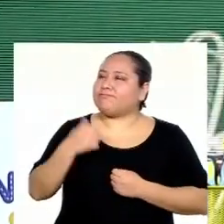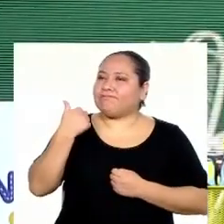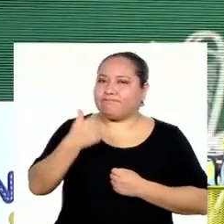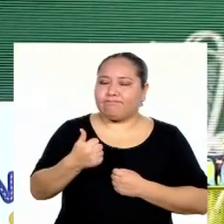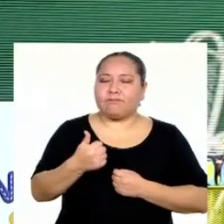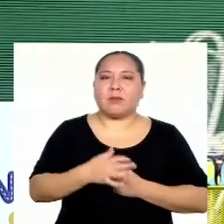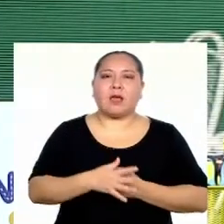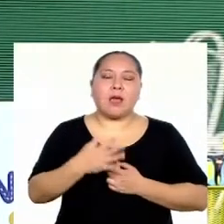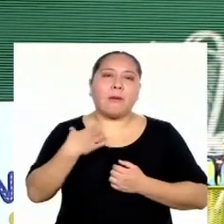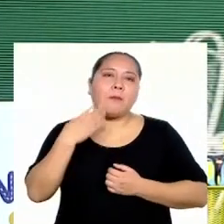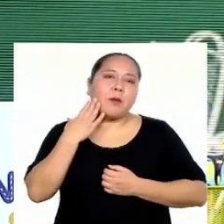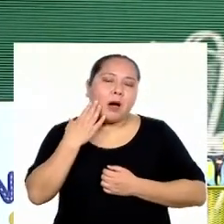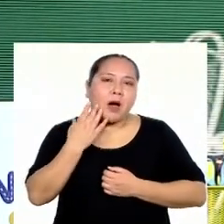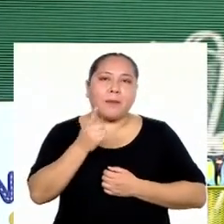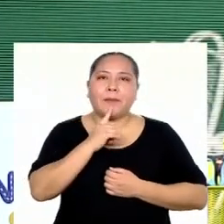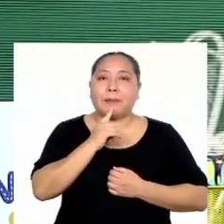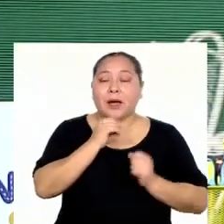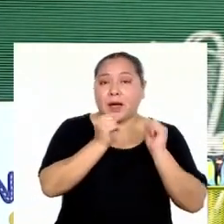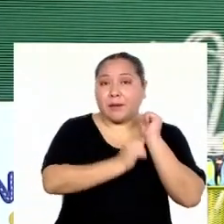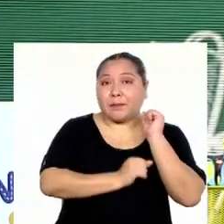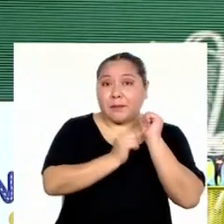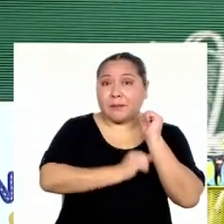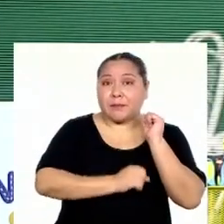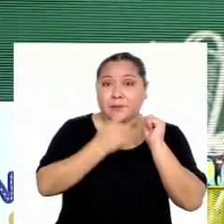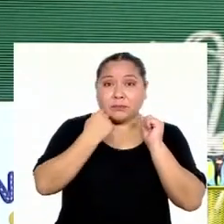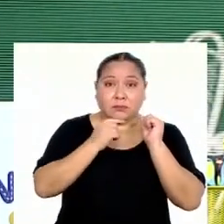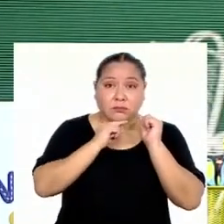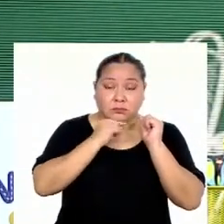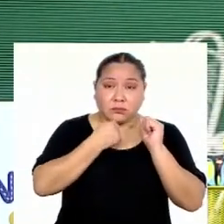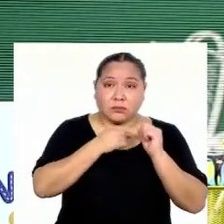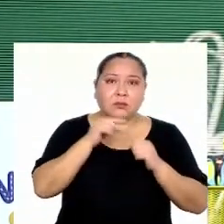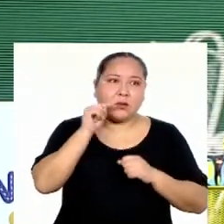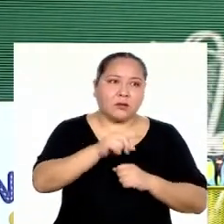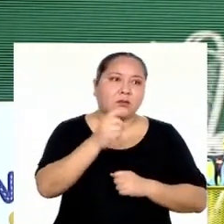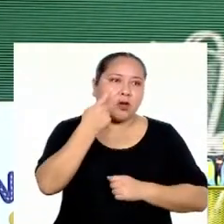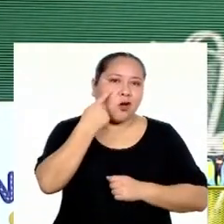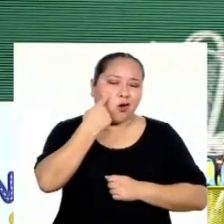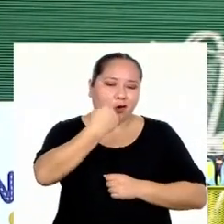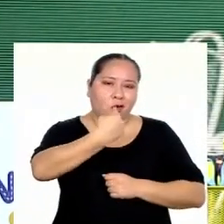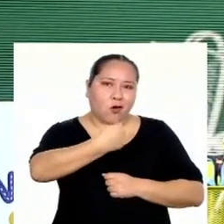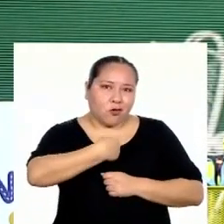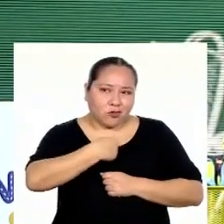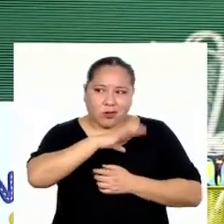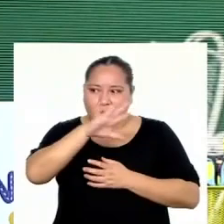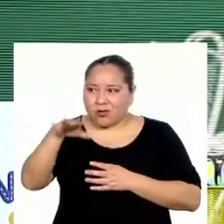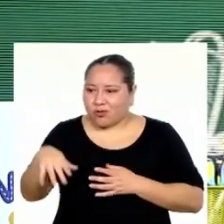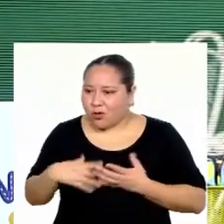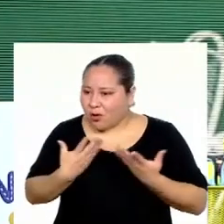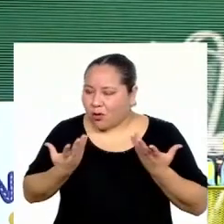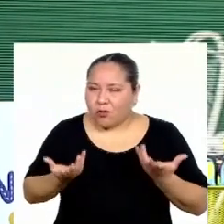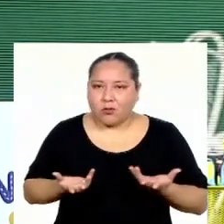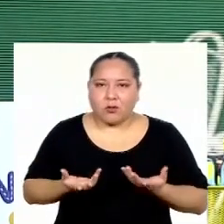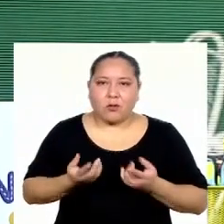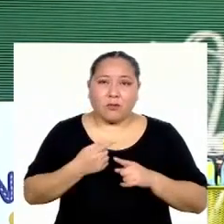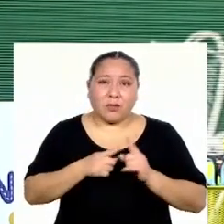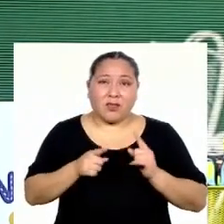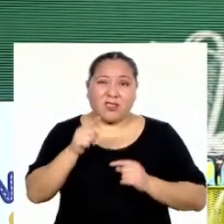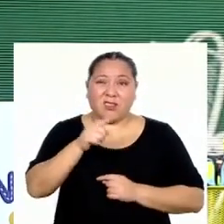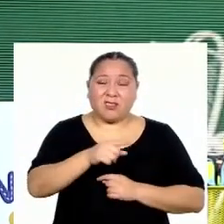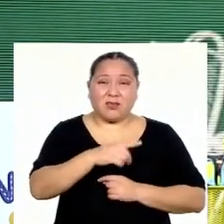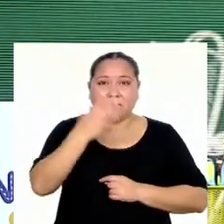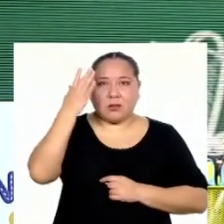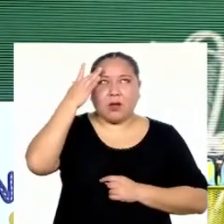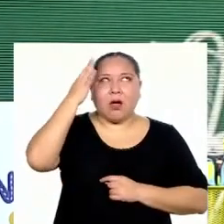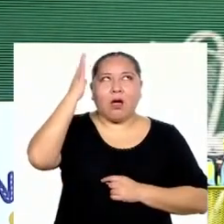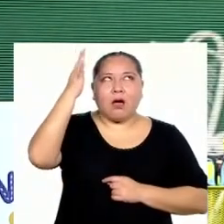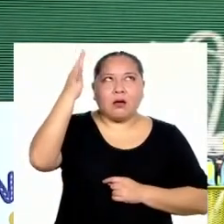nuestras mamás, papás, hermanas o hermanos sean las personas que mejor nos conocen en todo el universo, pero no son adivinos para saber